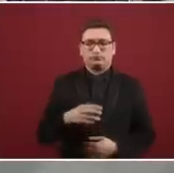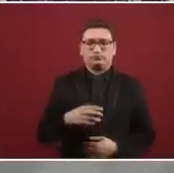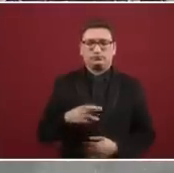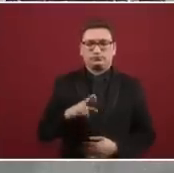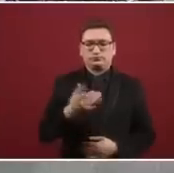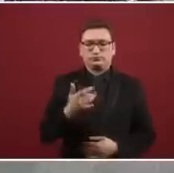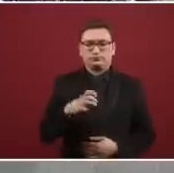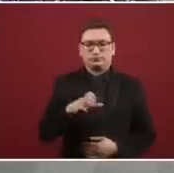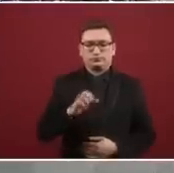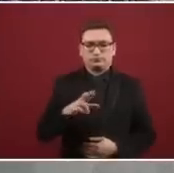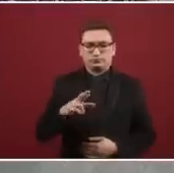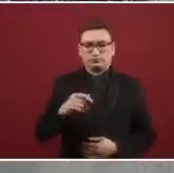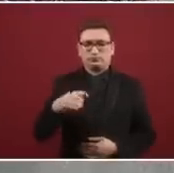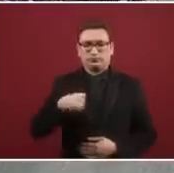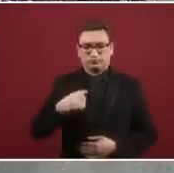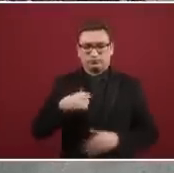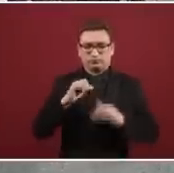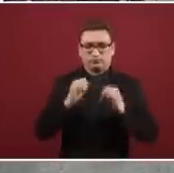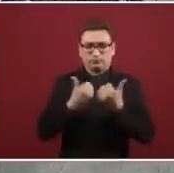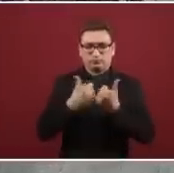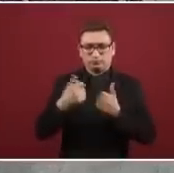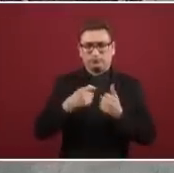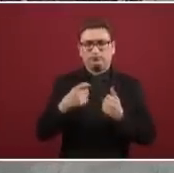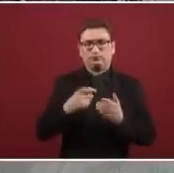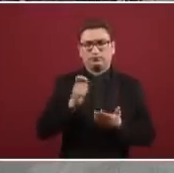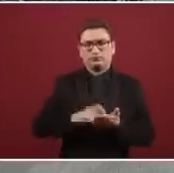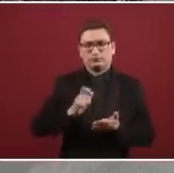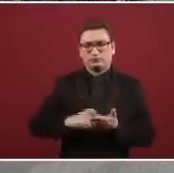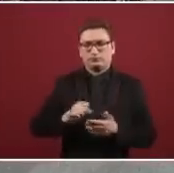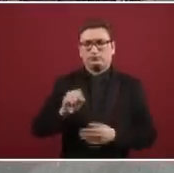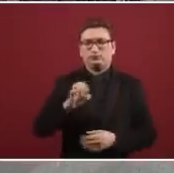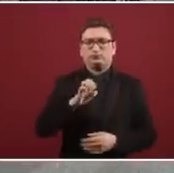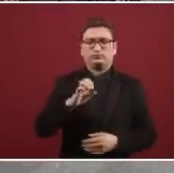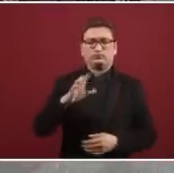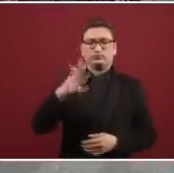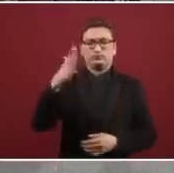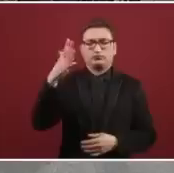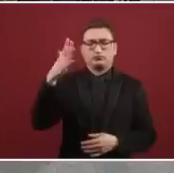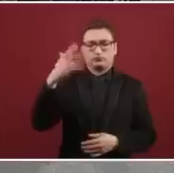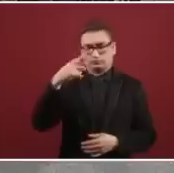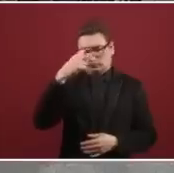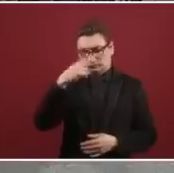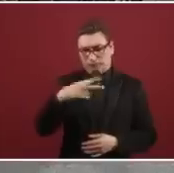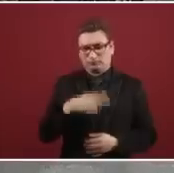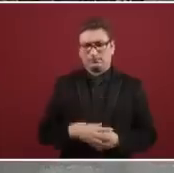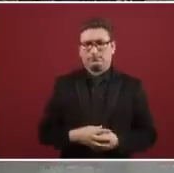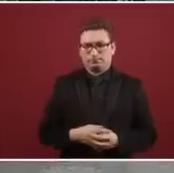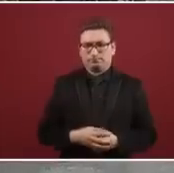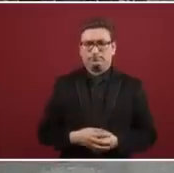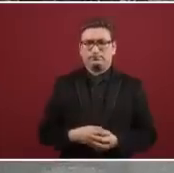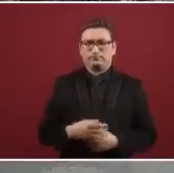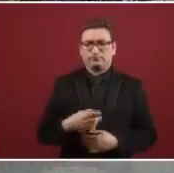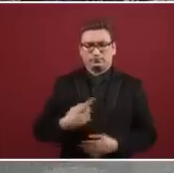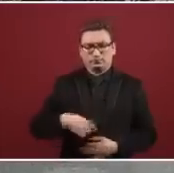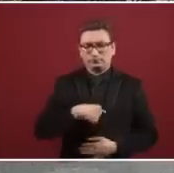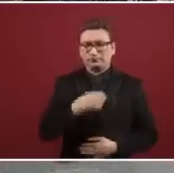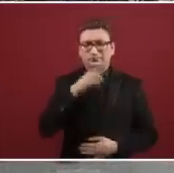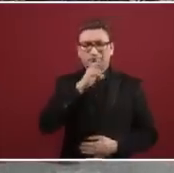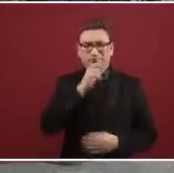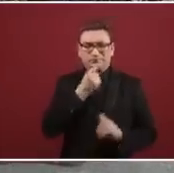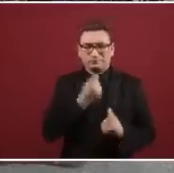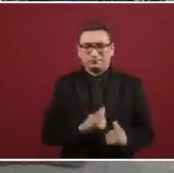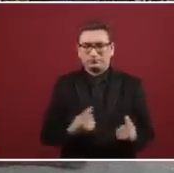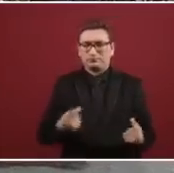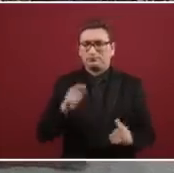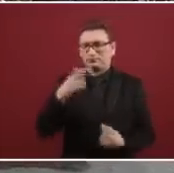Trabajo para Organización Editorial Mexicana, El Sol de México, señor presidente. El día de hoy me preocupan los niños de los que usted